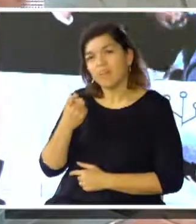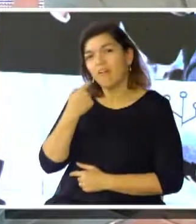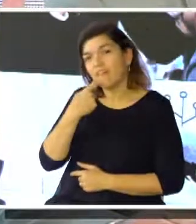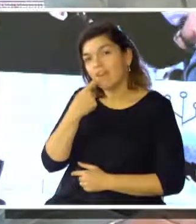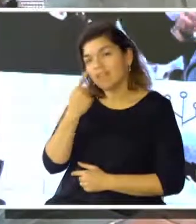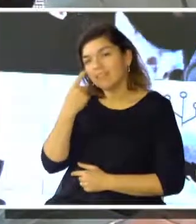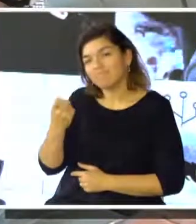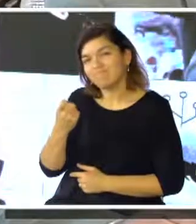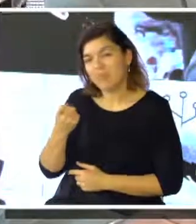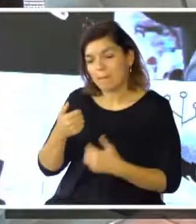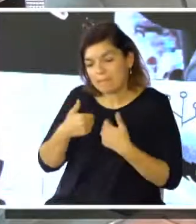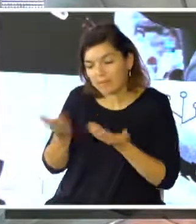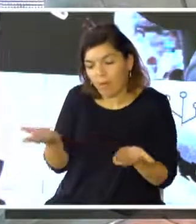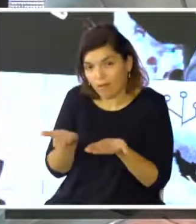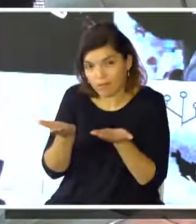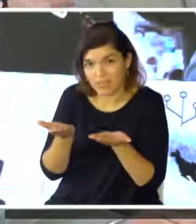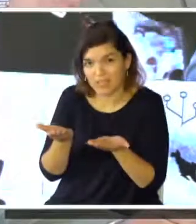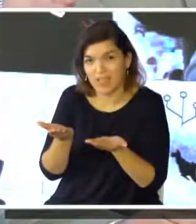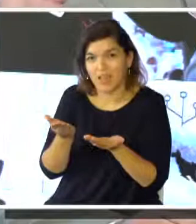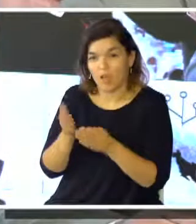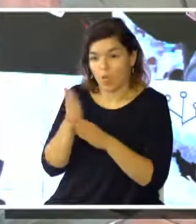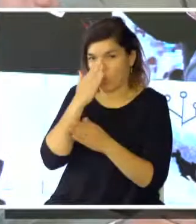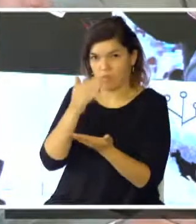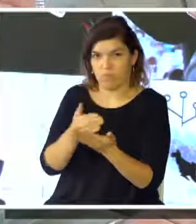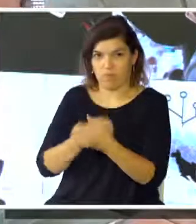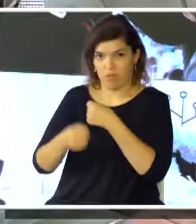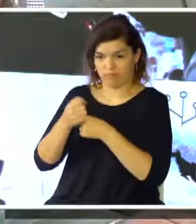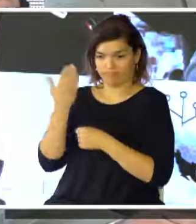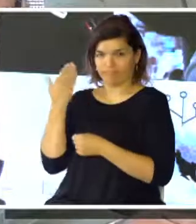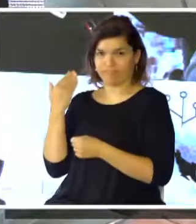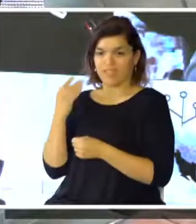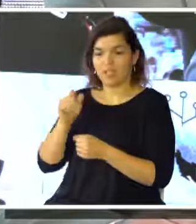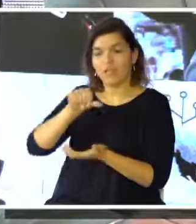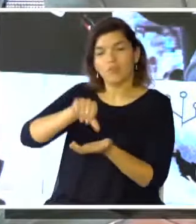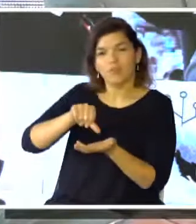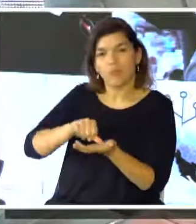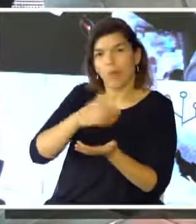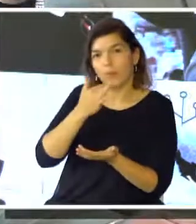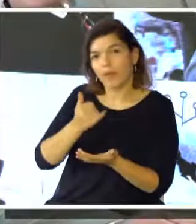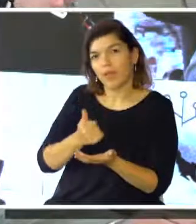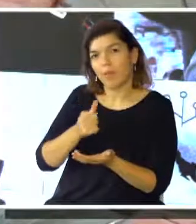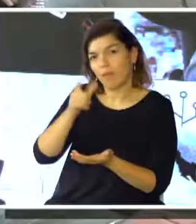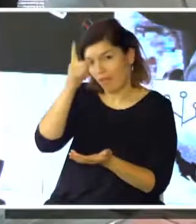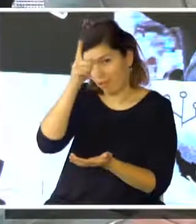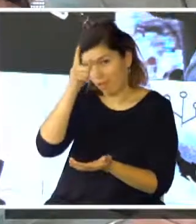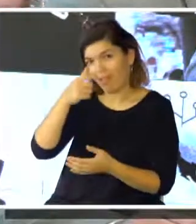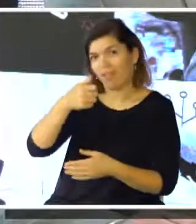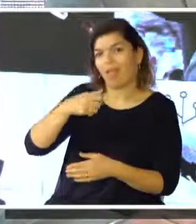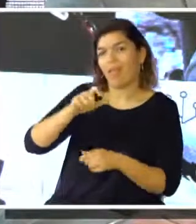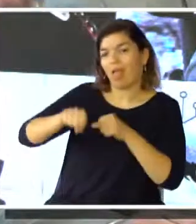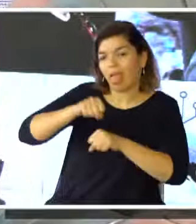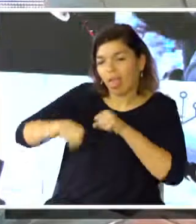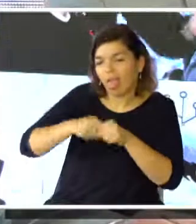las metimos y recién las empezamos a medir en los últimos años y ciudades como amsterdam que todos andan en bicicleta y son